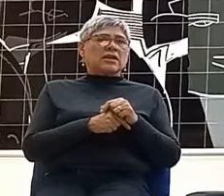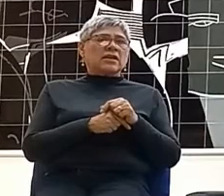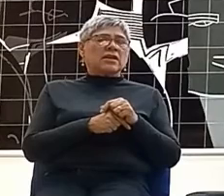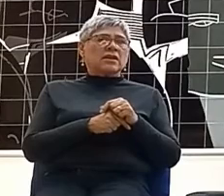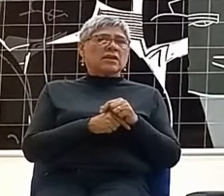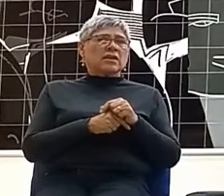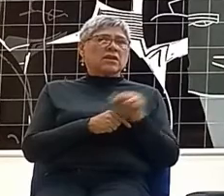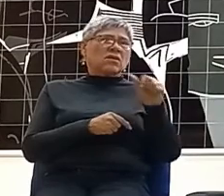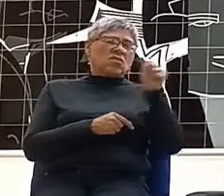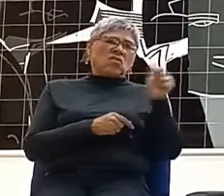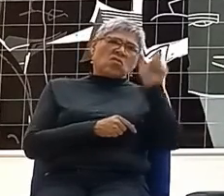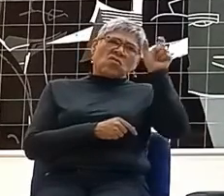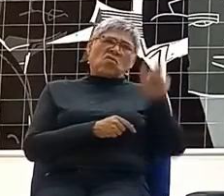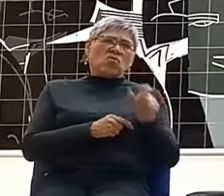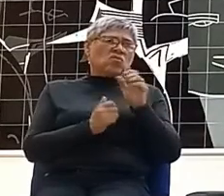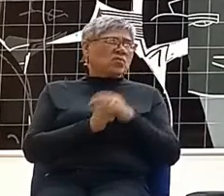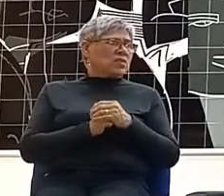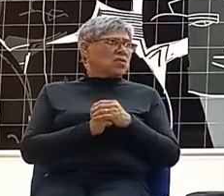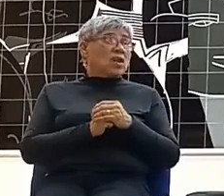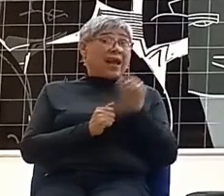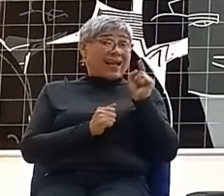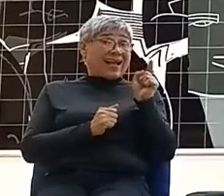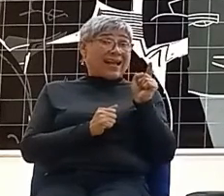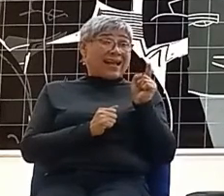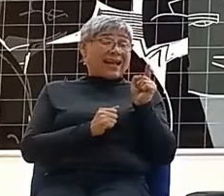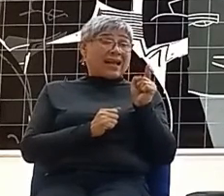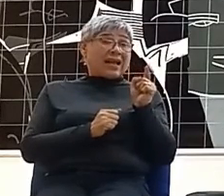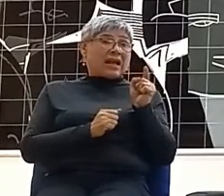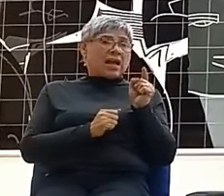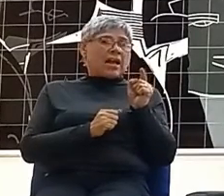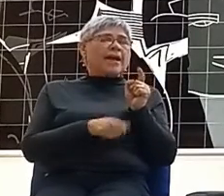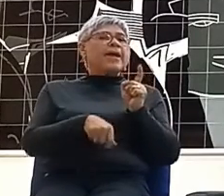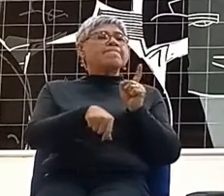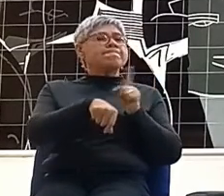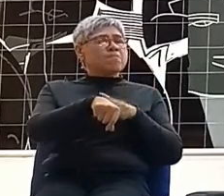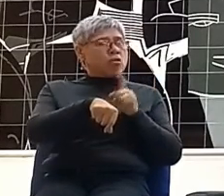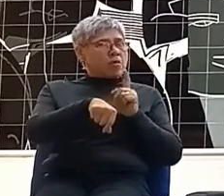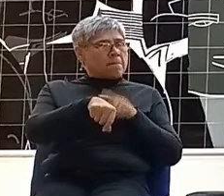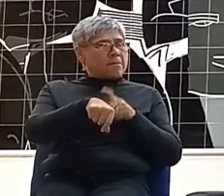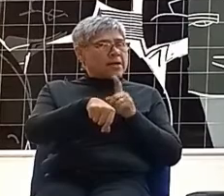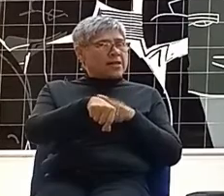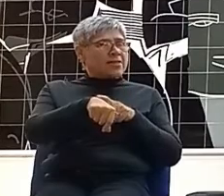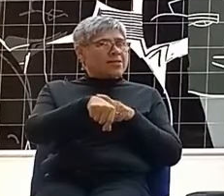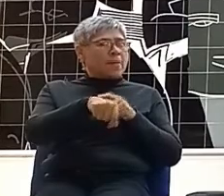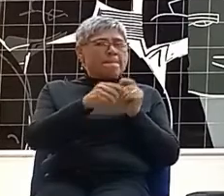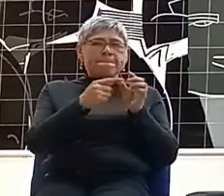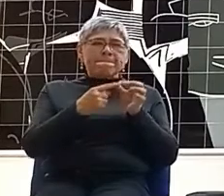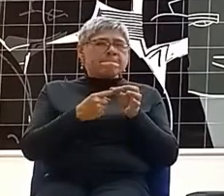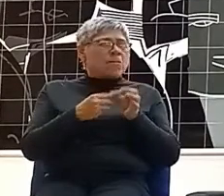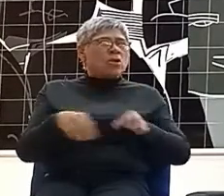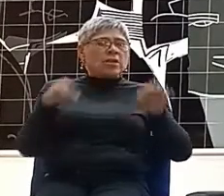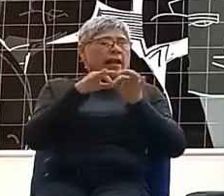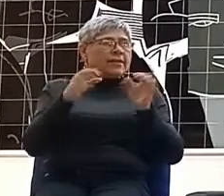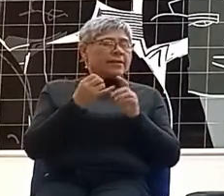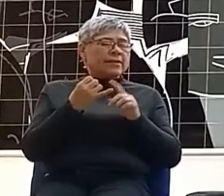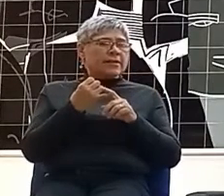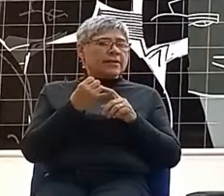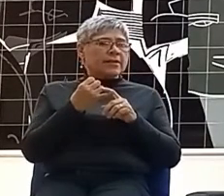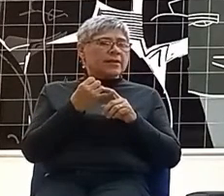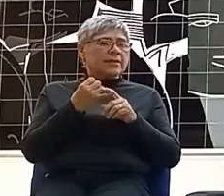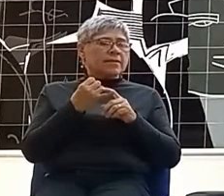diría que allí hay como ese momento inicial, ¿sí?